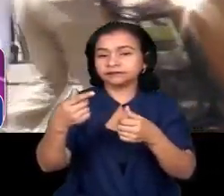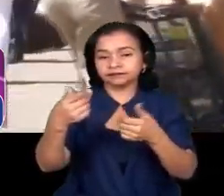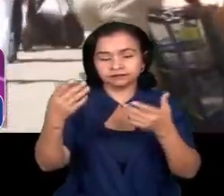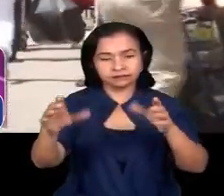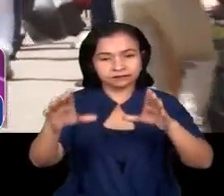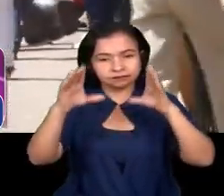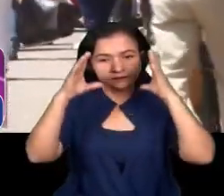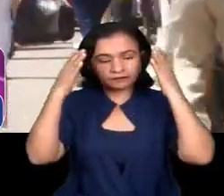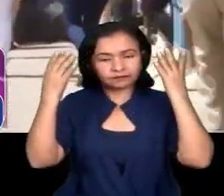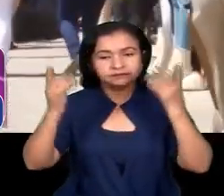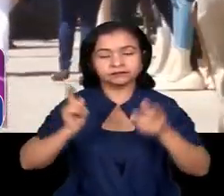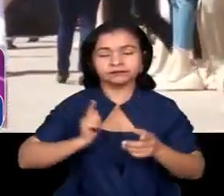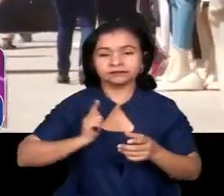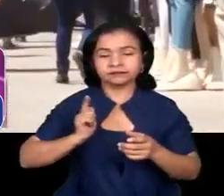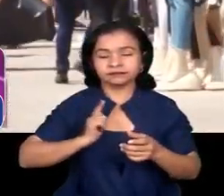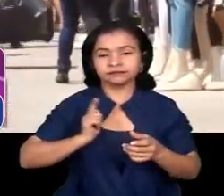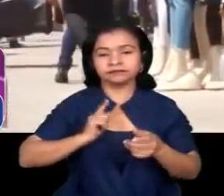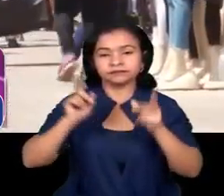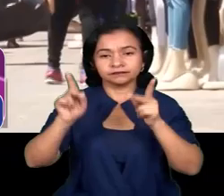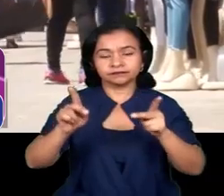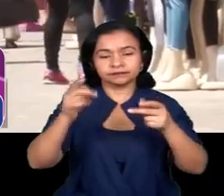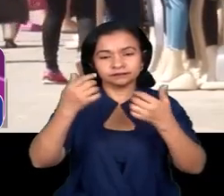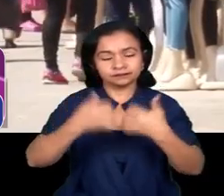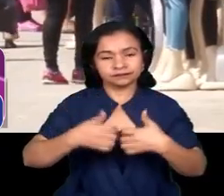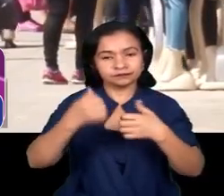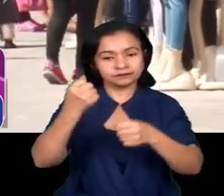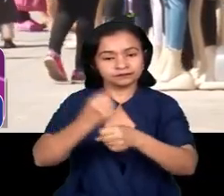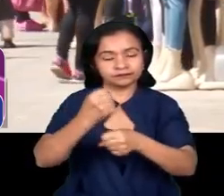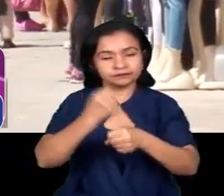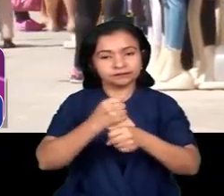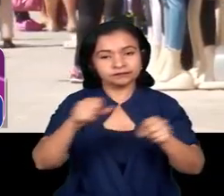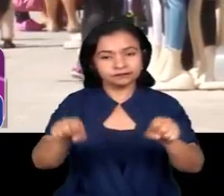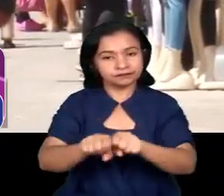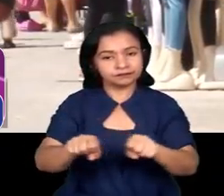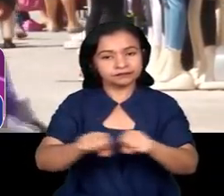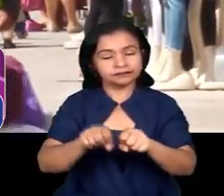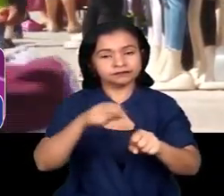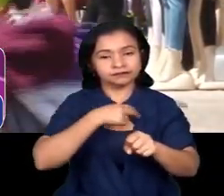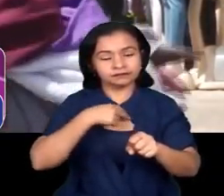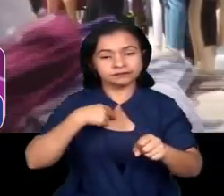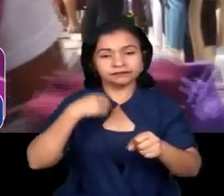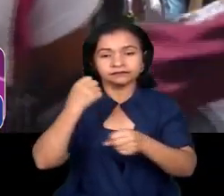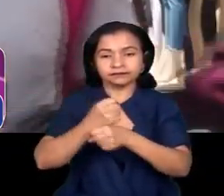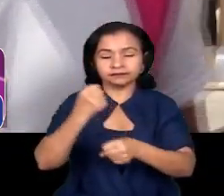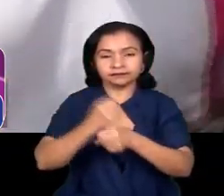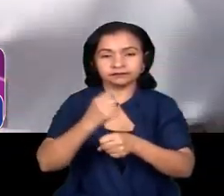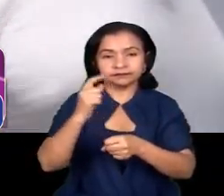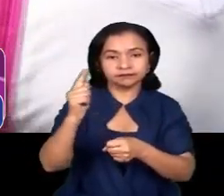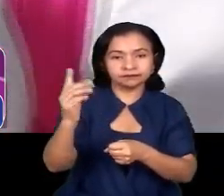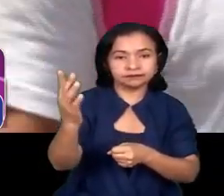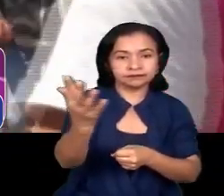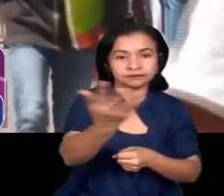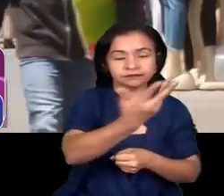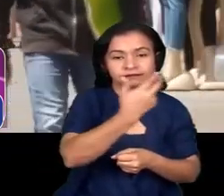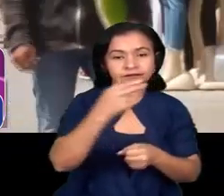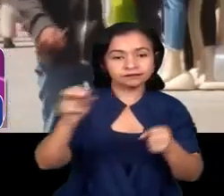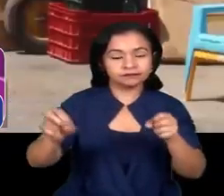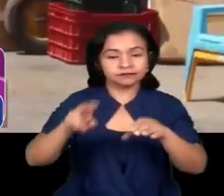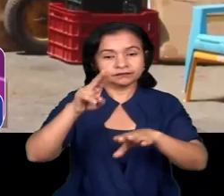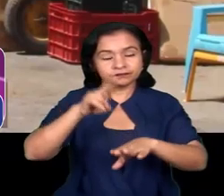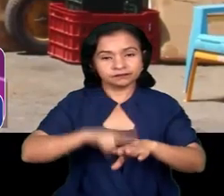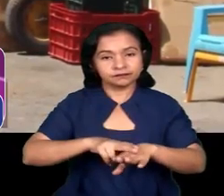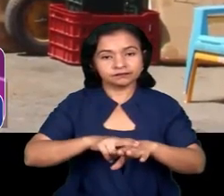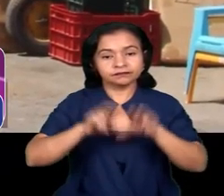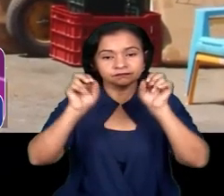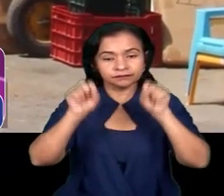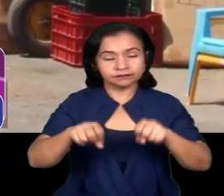clase, tenemos en las empresas comipymes y en los mercados, tenemos gente que puede realizar ese trabajo. Todo lo que sea nacional, que